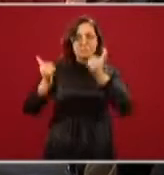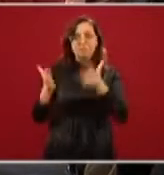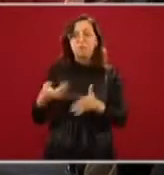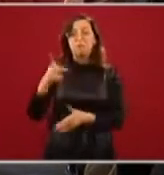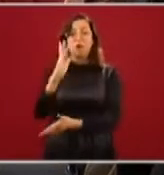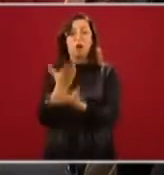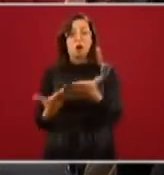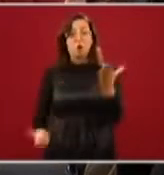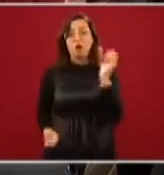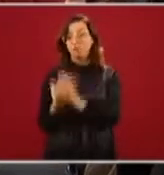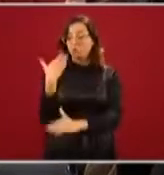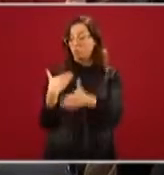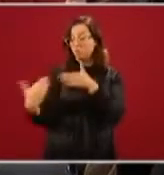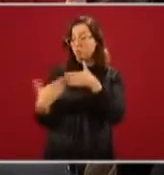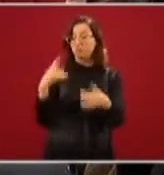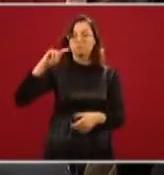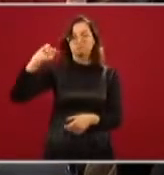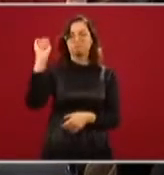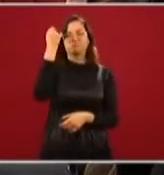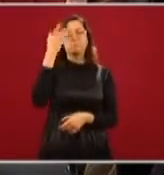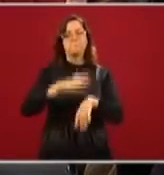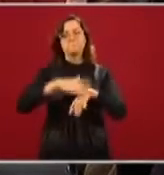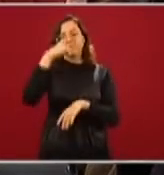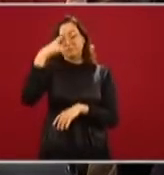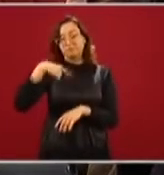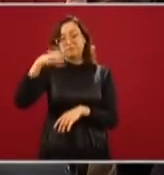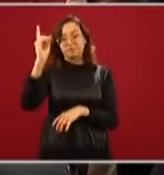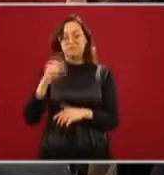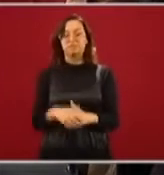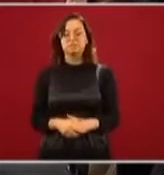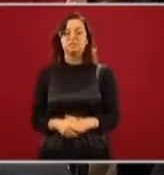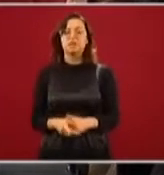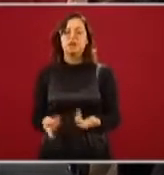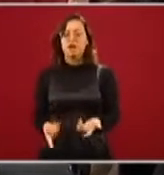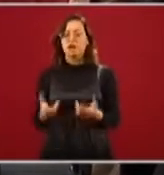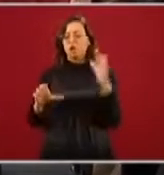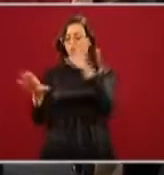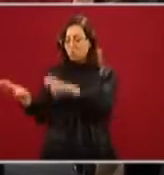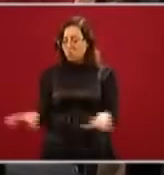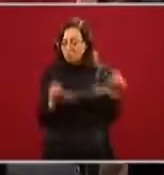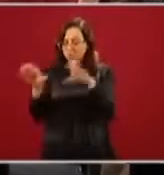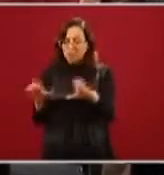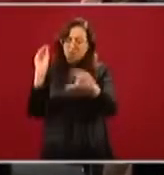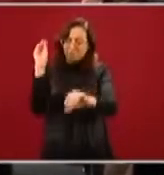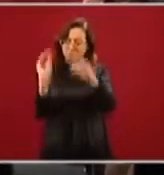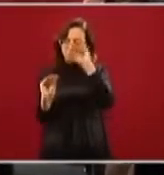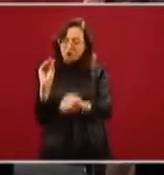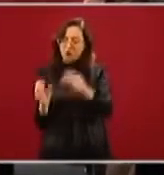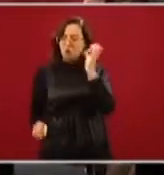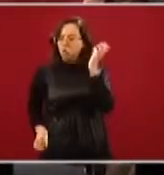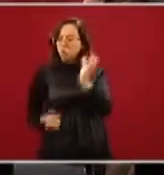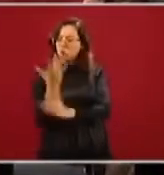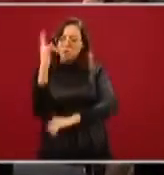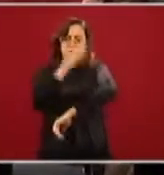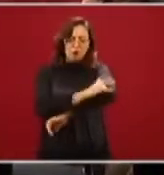Adelante. Este es el diseño al que se ha llegado. Esta es una simulación considerando ya la operación del aeropuerto Felipe